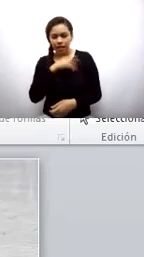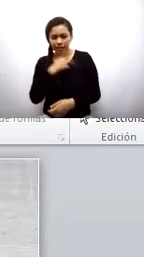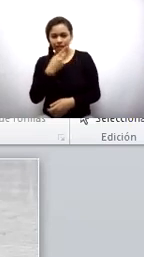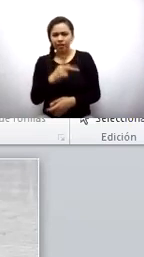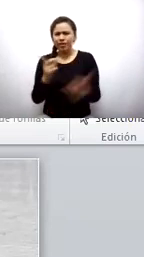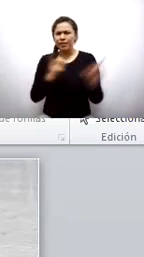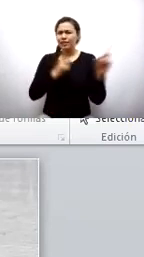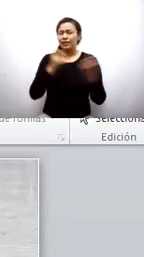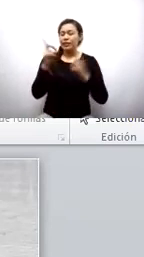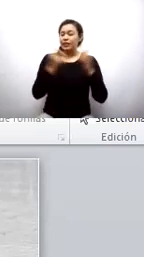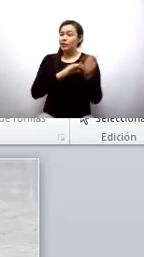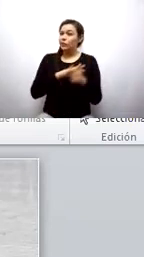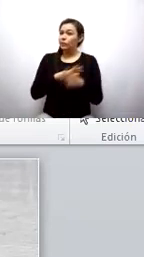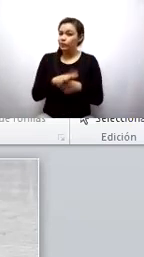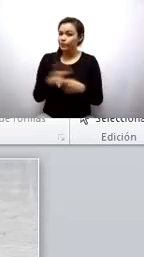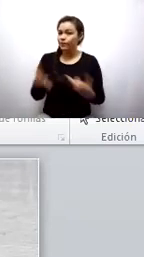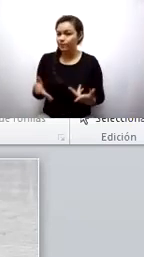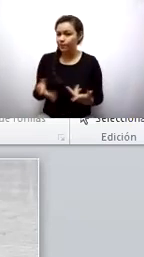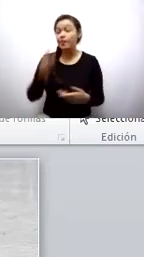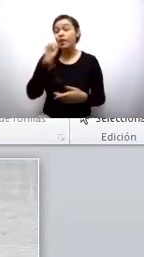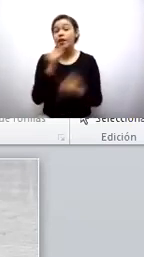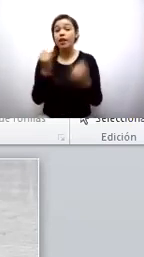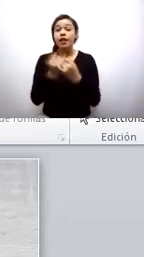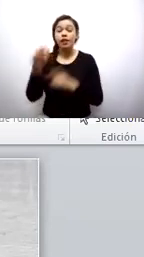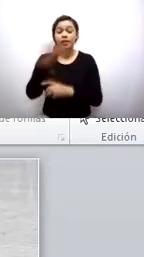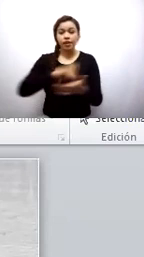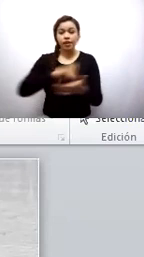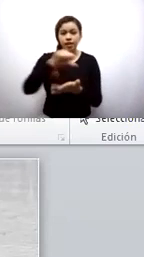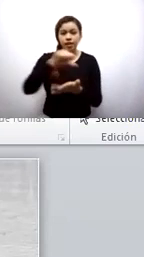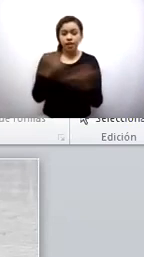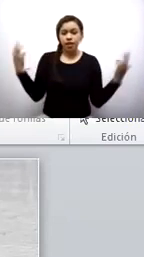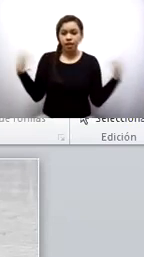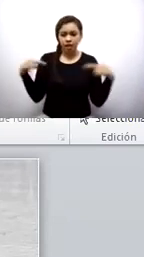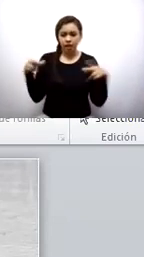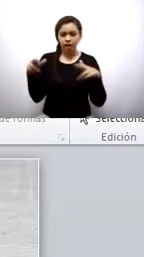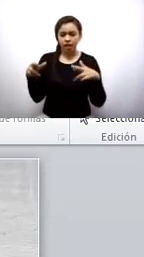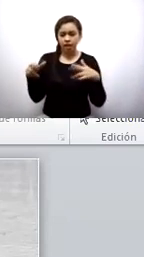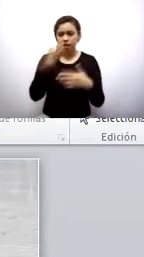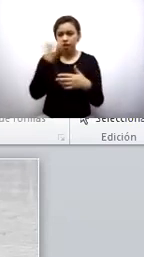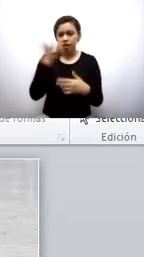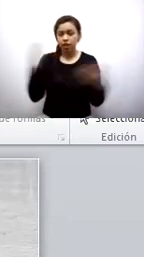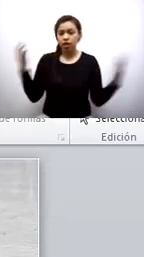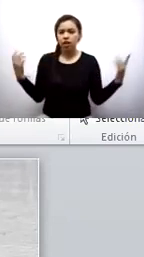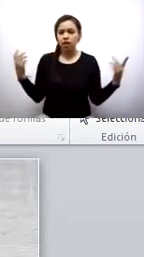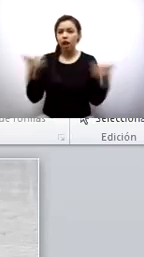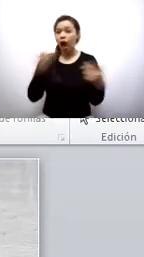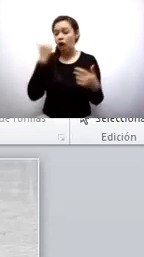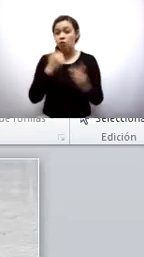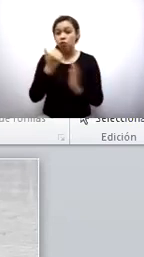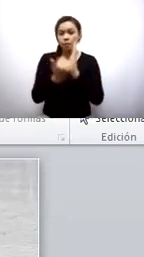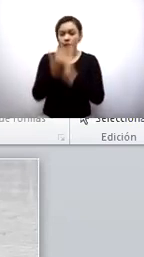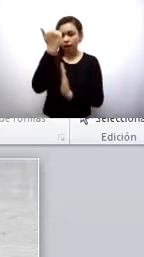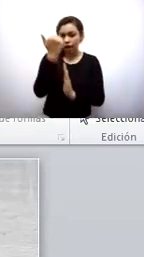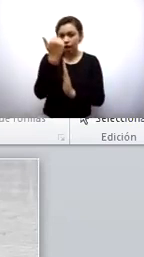inquietudes? Incluso si en nuestro centro educativo nuestra matrícula ha bajado, ha subido, ¿cuáles son las nuevas